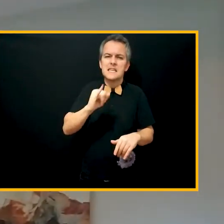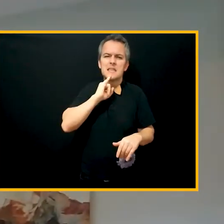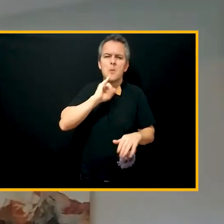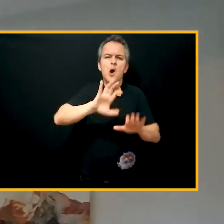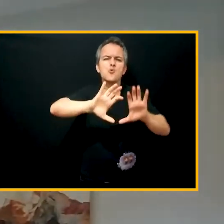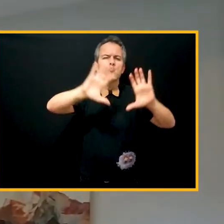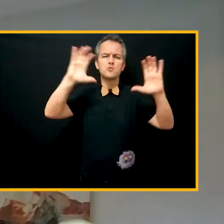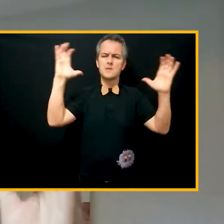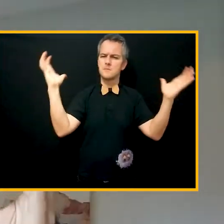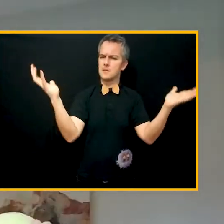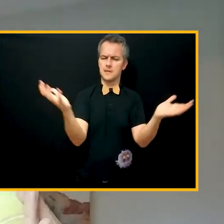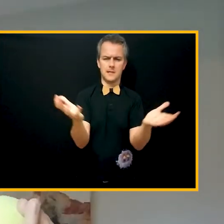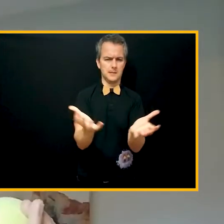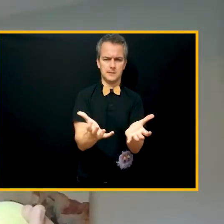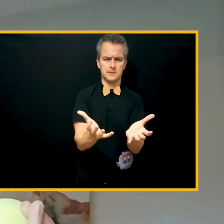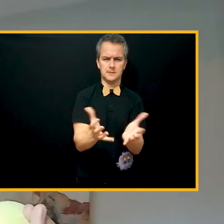universal.